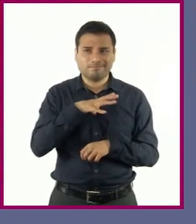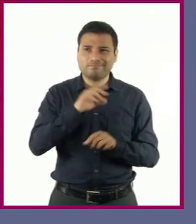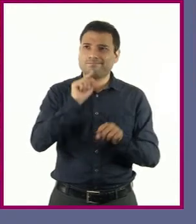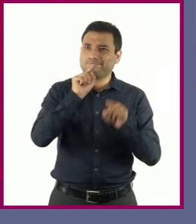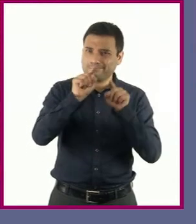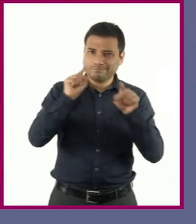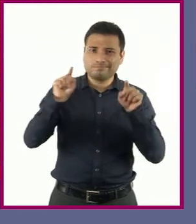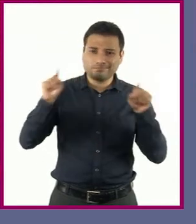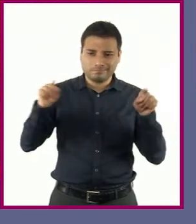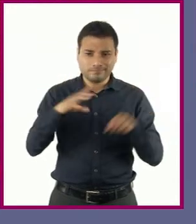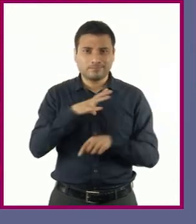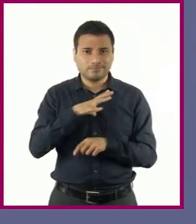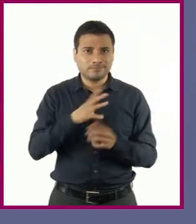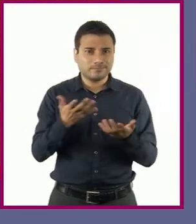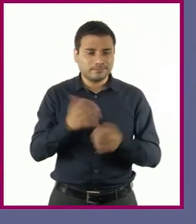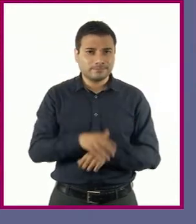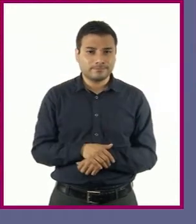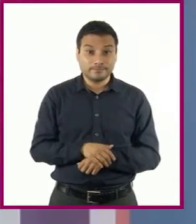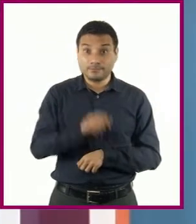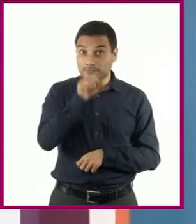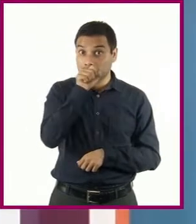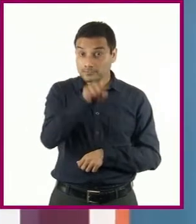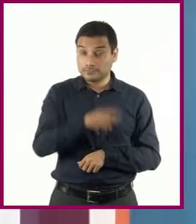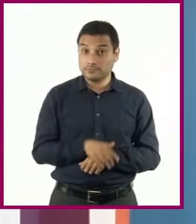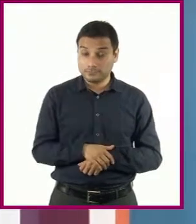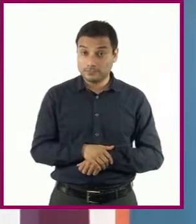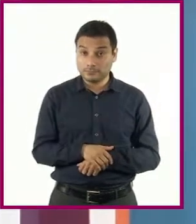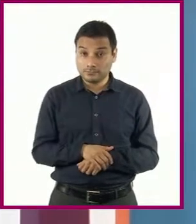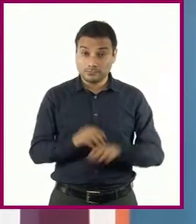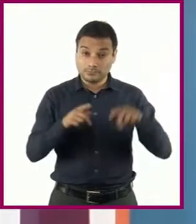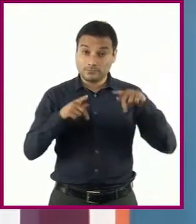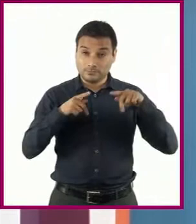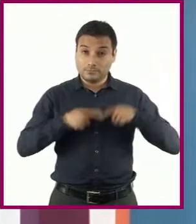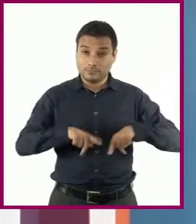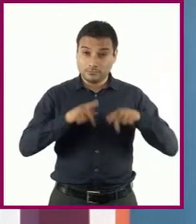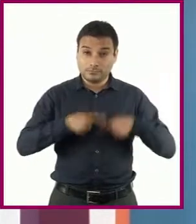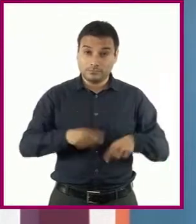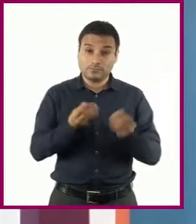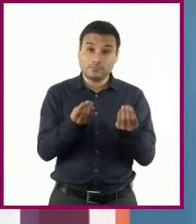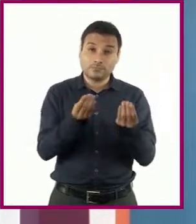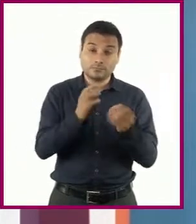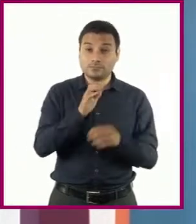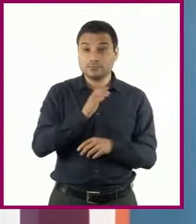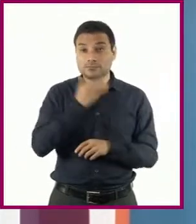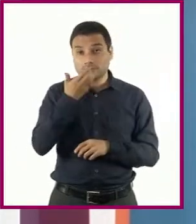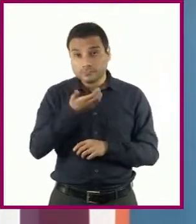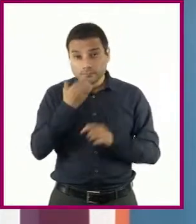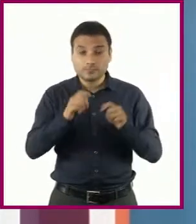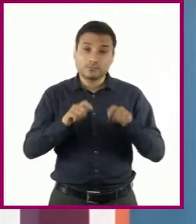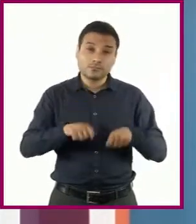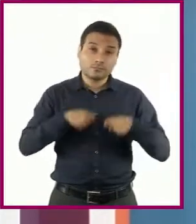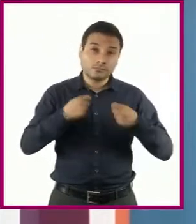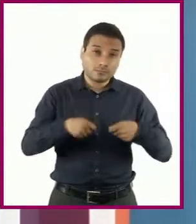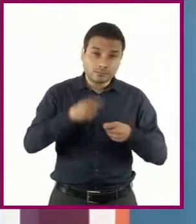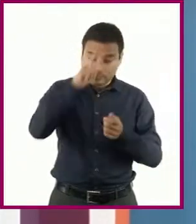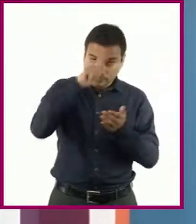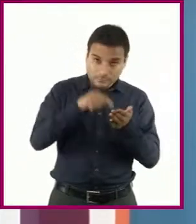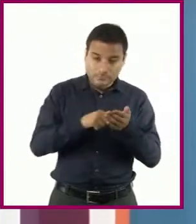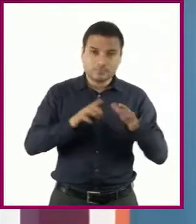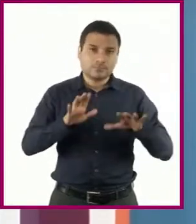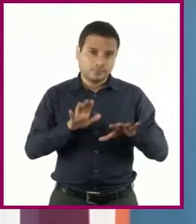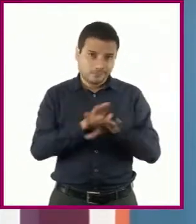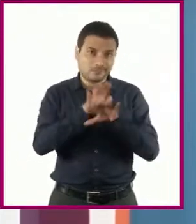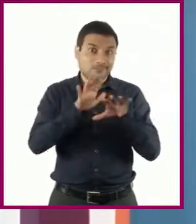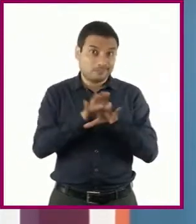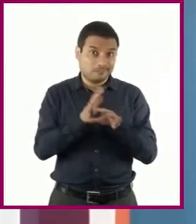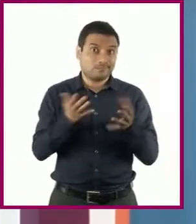mundo. Asimismo, cada vez son más las personas que cambian sus costumbres, tradiciones y creencias por otras